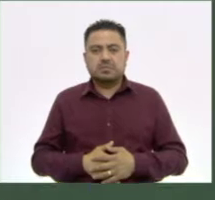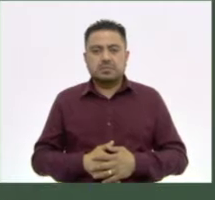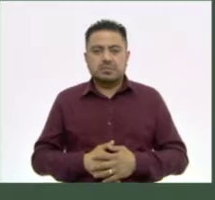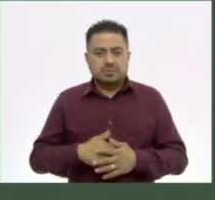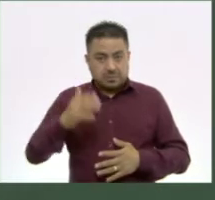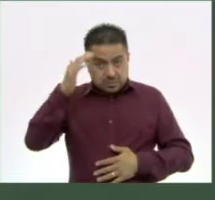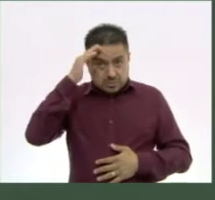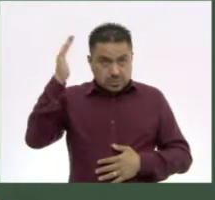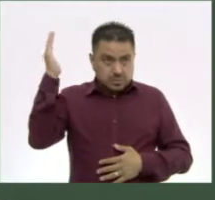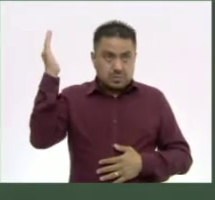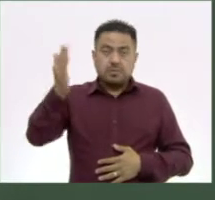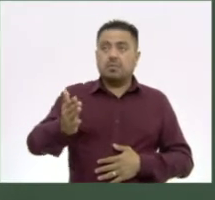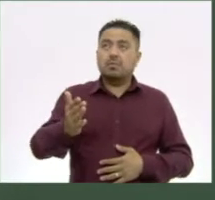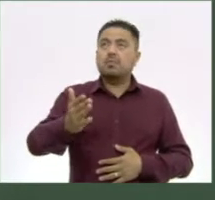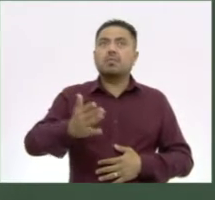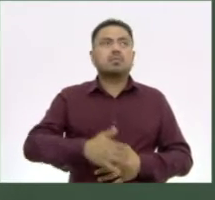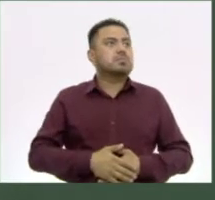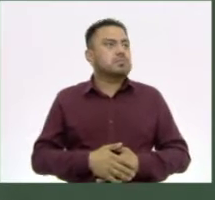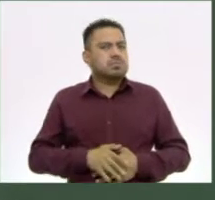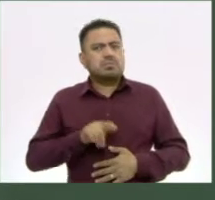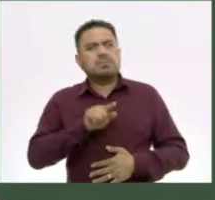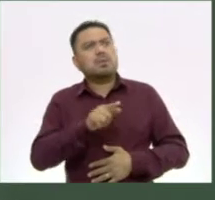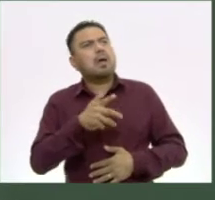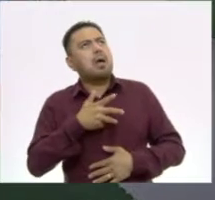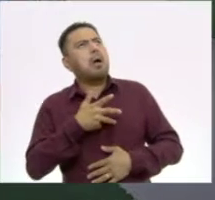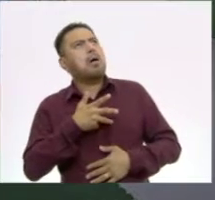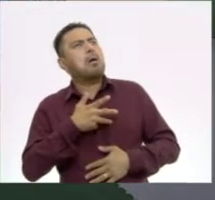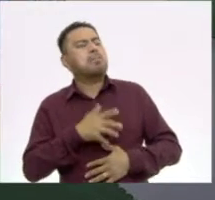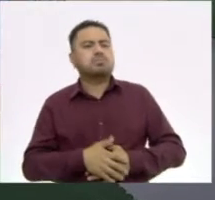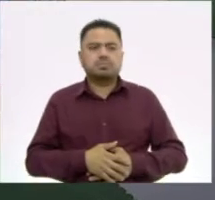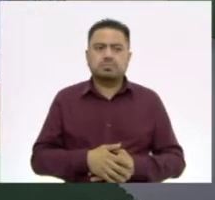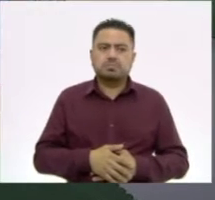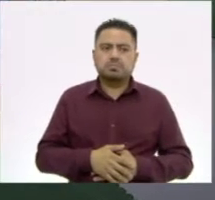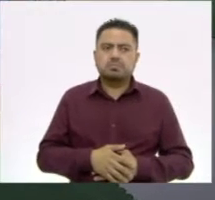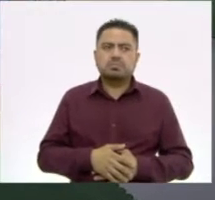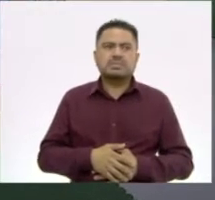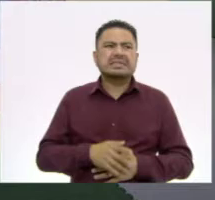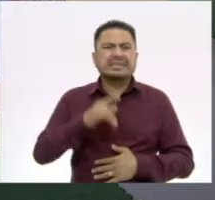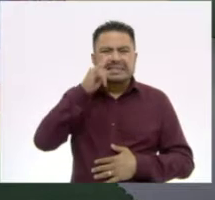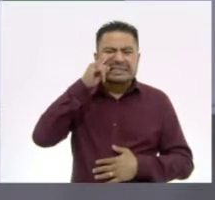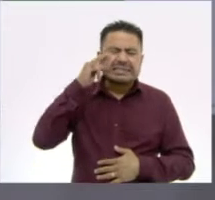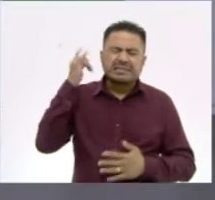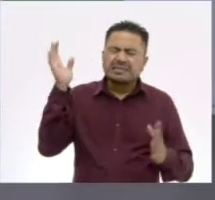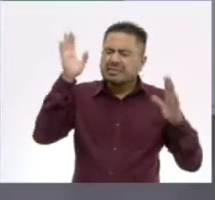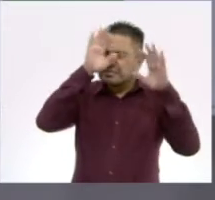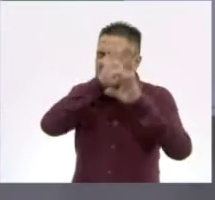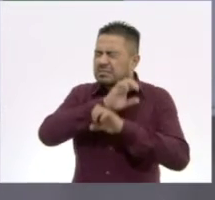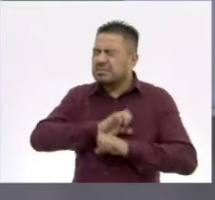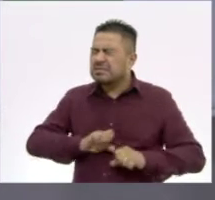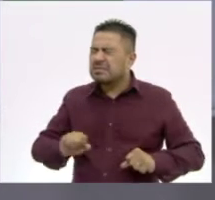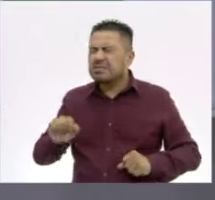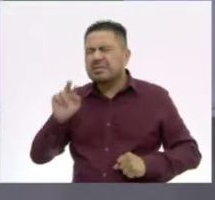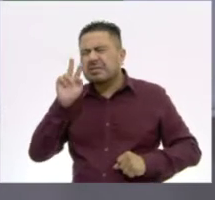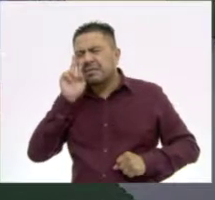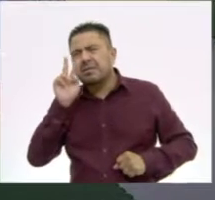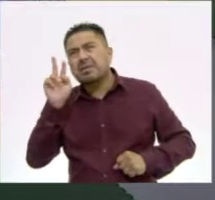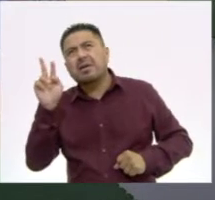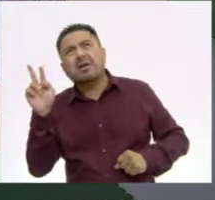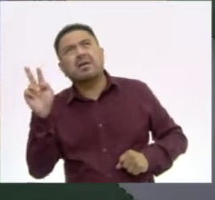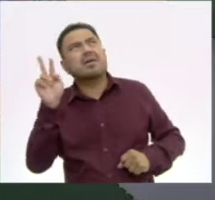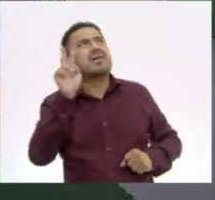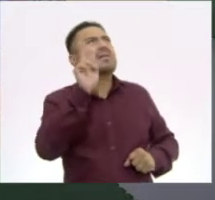hola hay alguien ahí hay casi no veo como que se fue la luz verdad